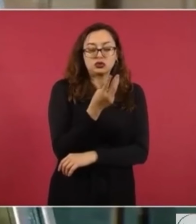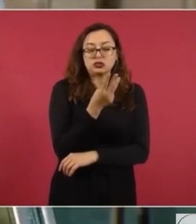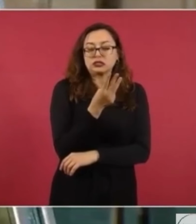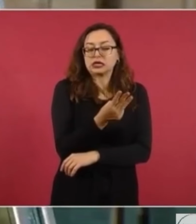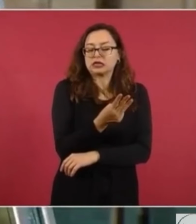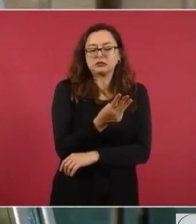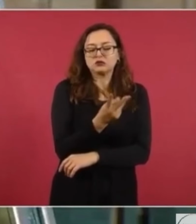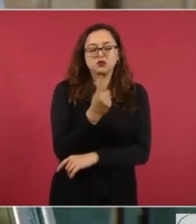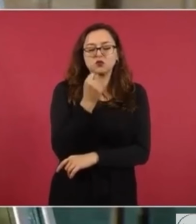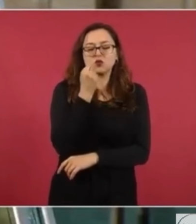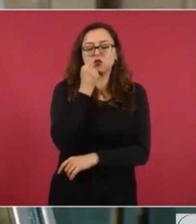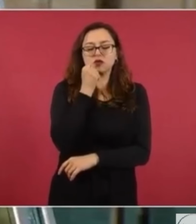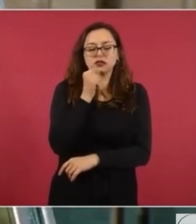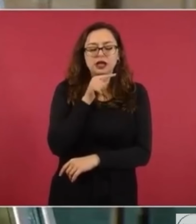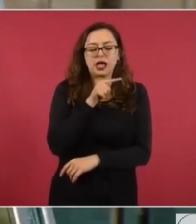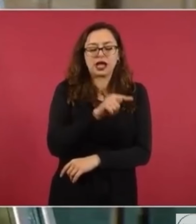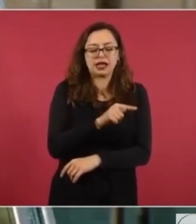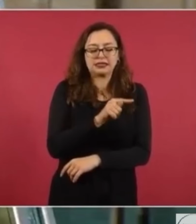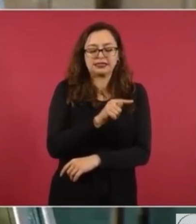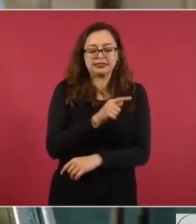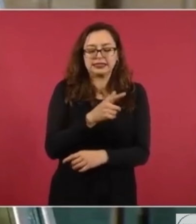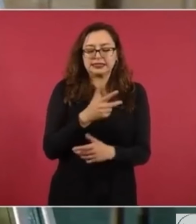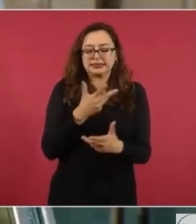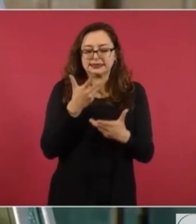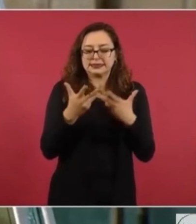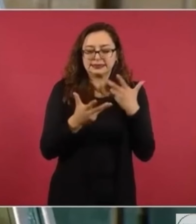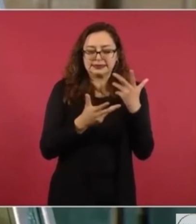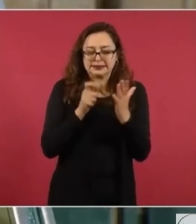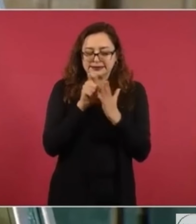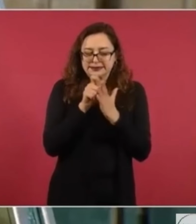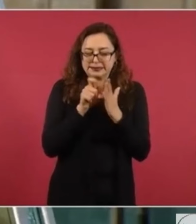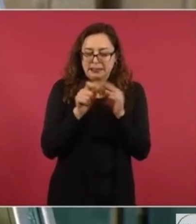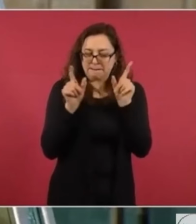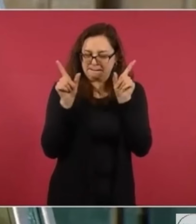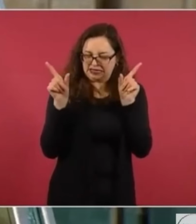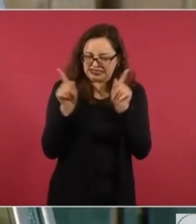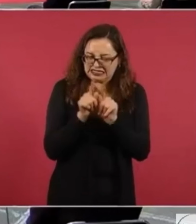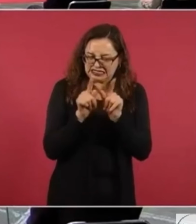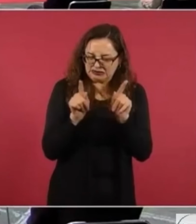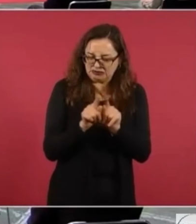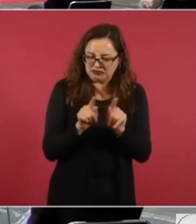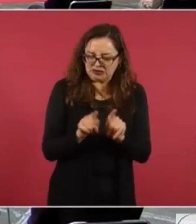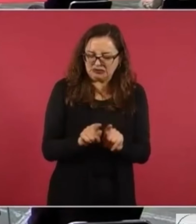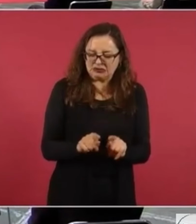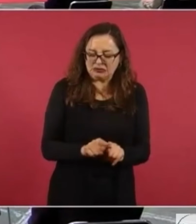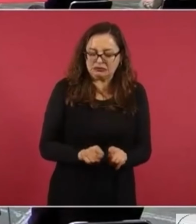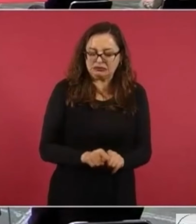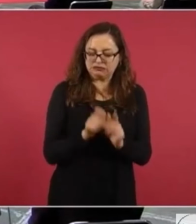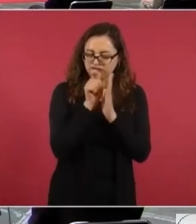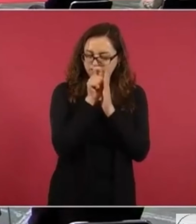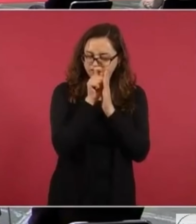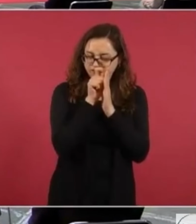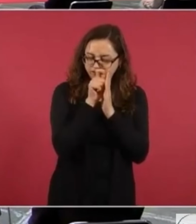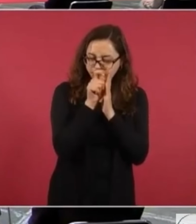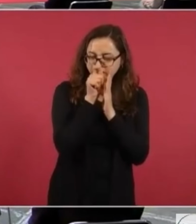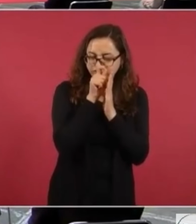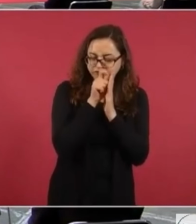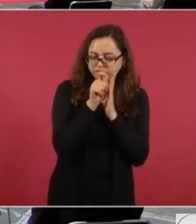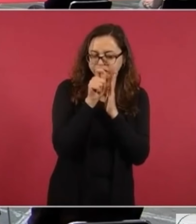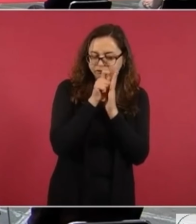lírica, porque se ve obligado a condensar en una extensión muy